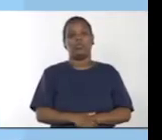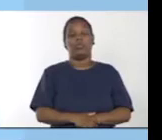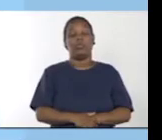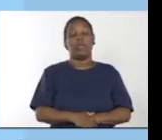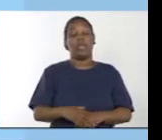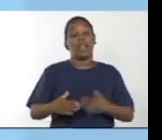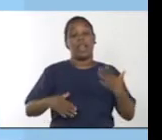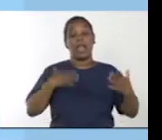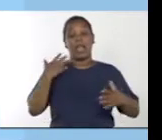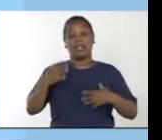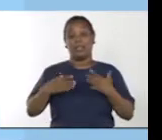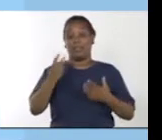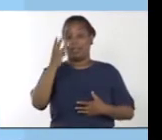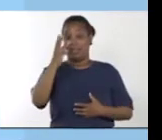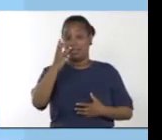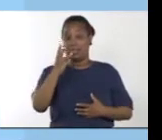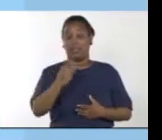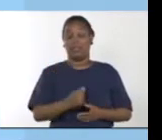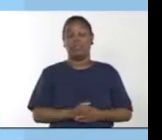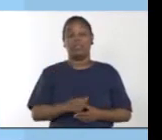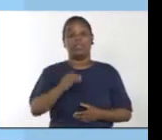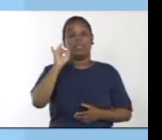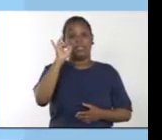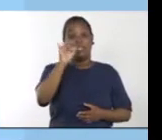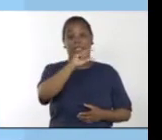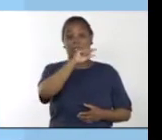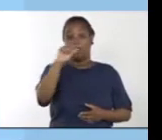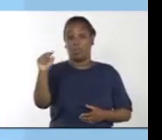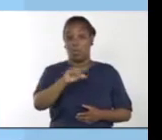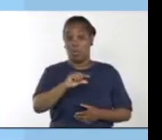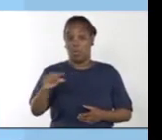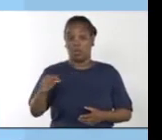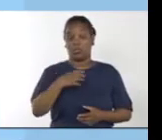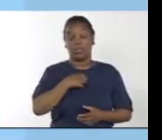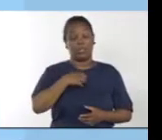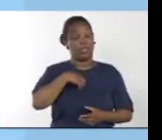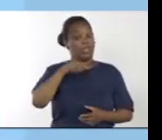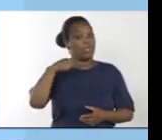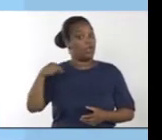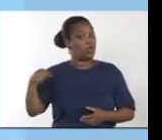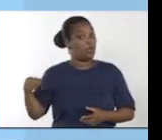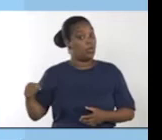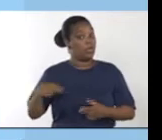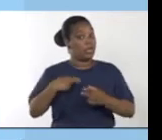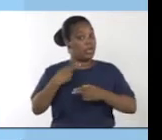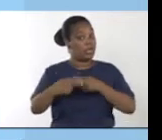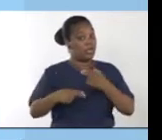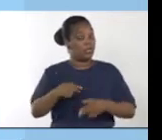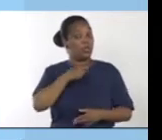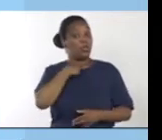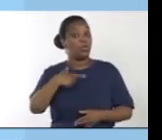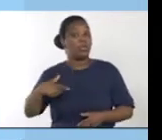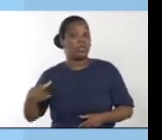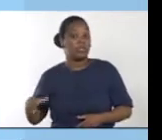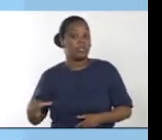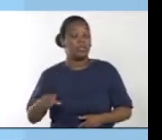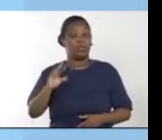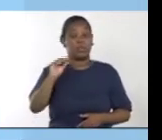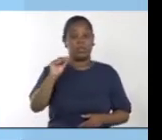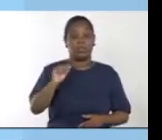En la actividad 3 aparecen 7 oraciones que deben copiar y realizar los ejercicios que se